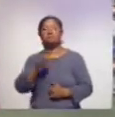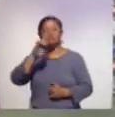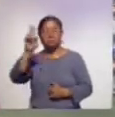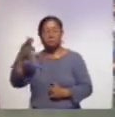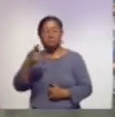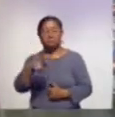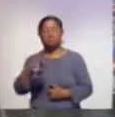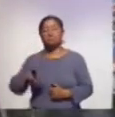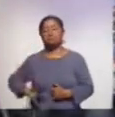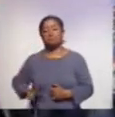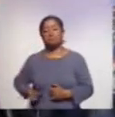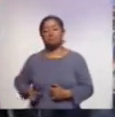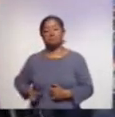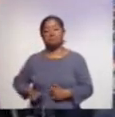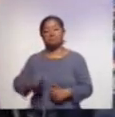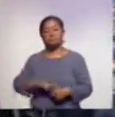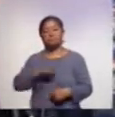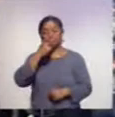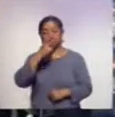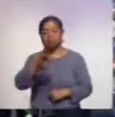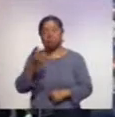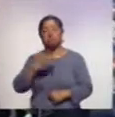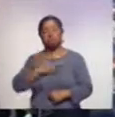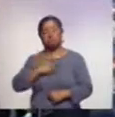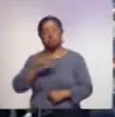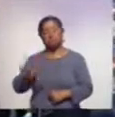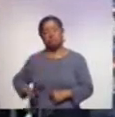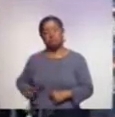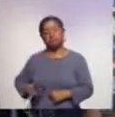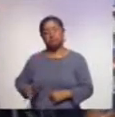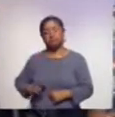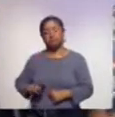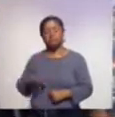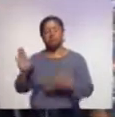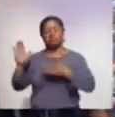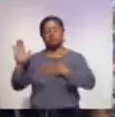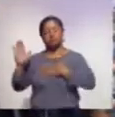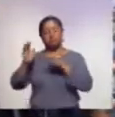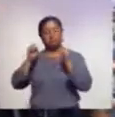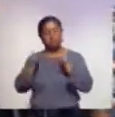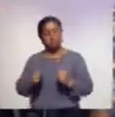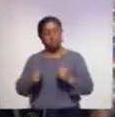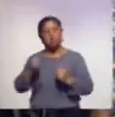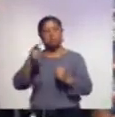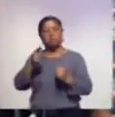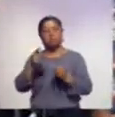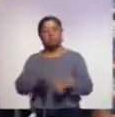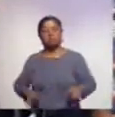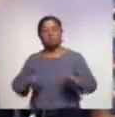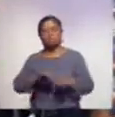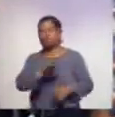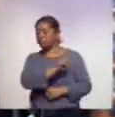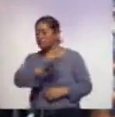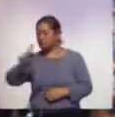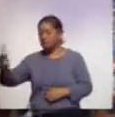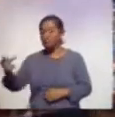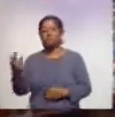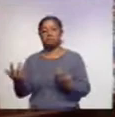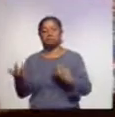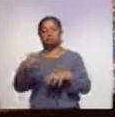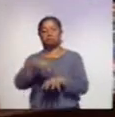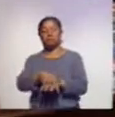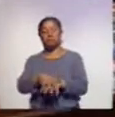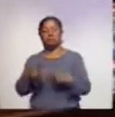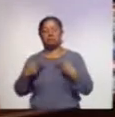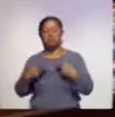destacó que su gobierno está comprometido con la educación superior, ya que juega un papel importante en la sociedad. El gobernador Mena enfatizó